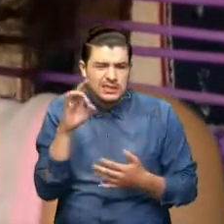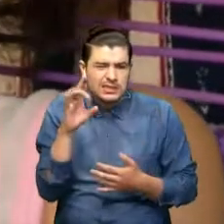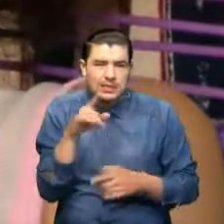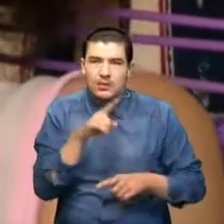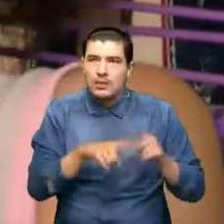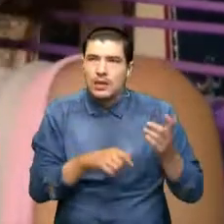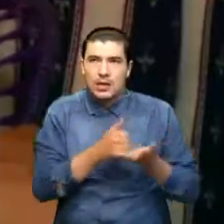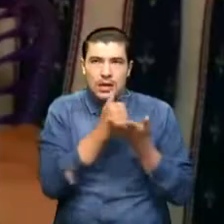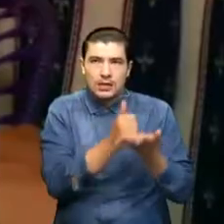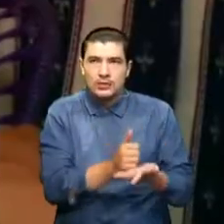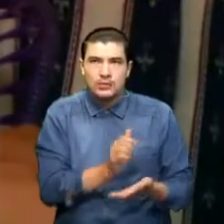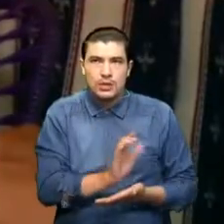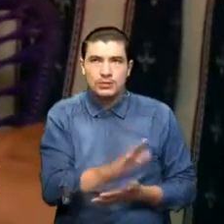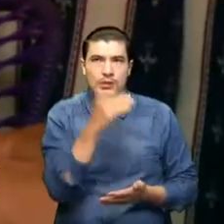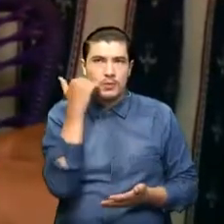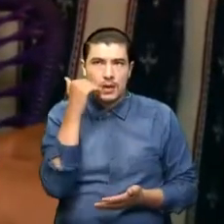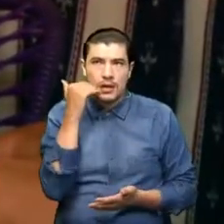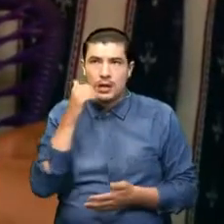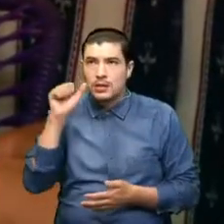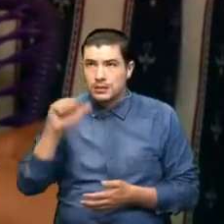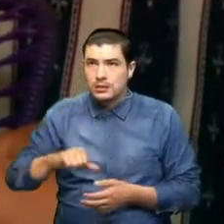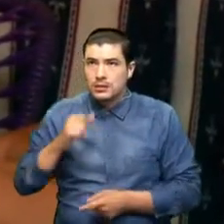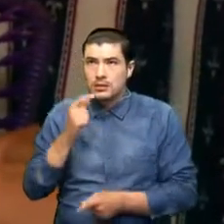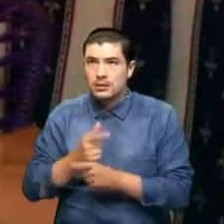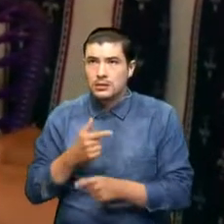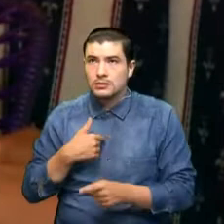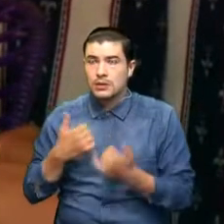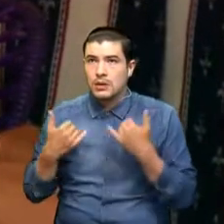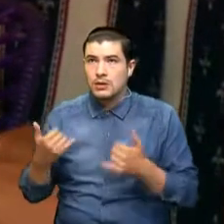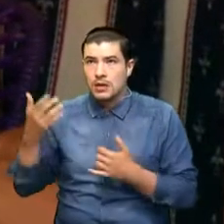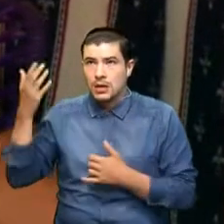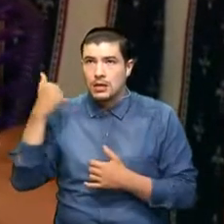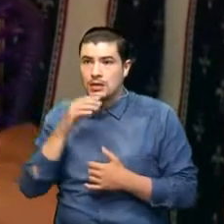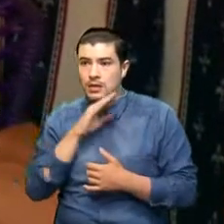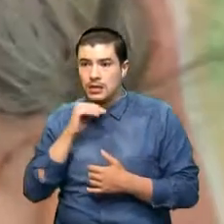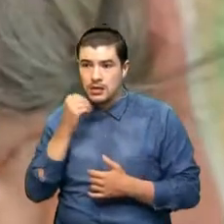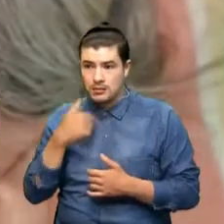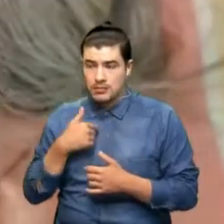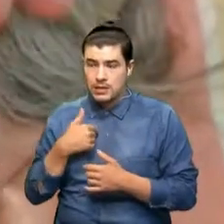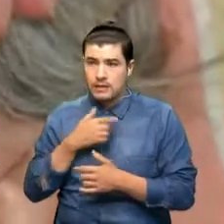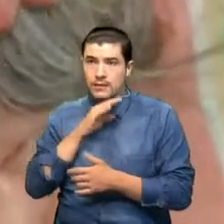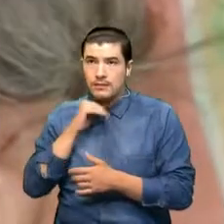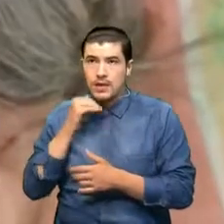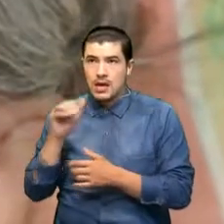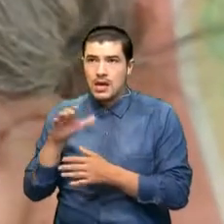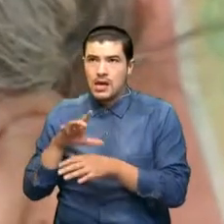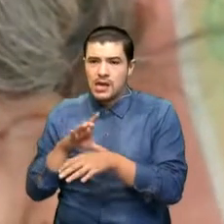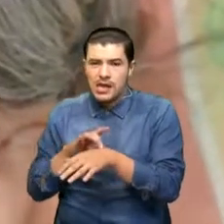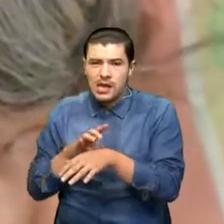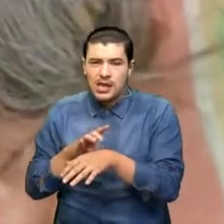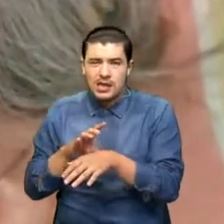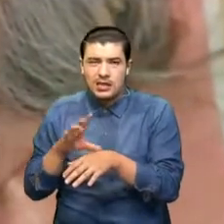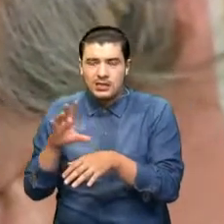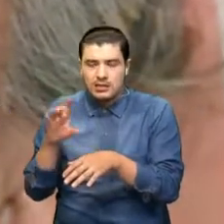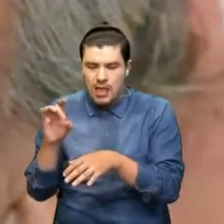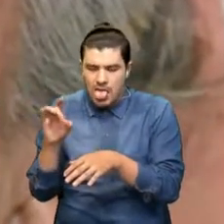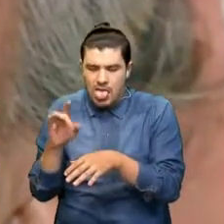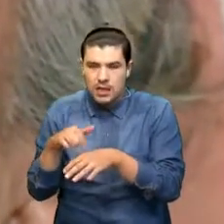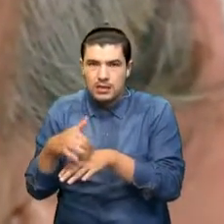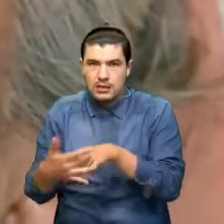ayuda a su mamá y después yo pues no estar si yo estaba digamos con enfermedad como artritis pero yo al menos podía